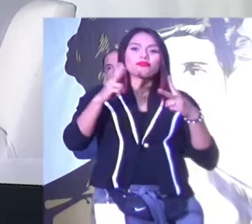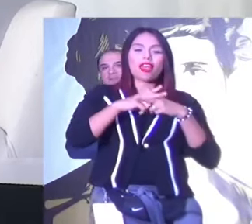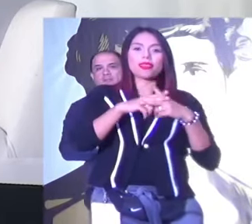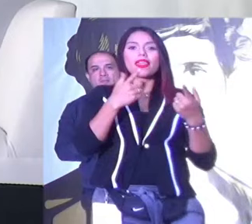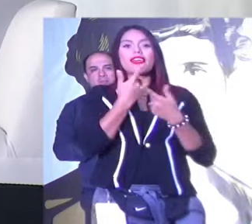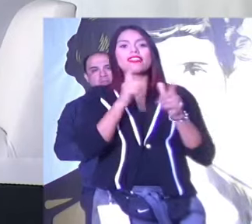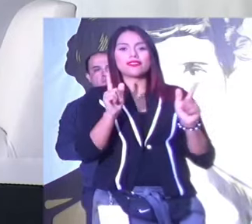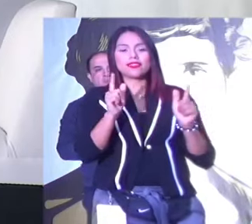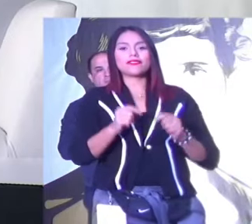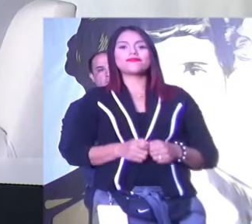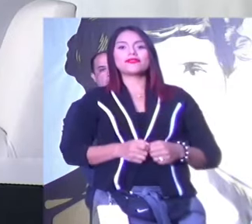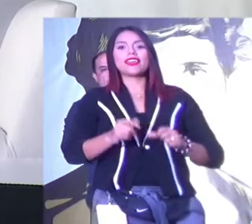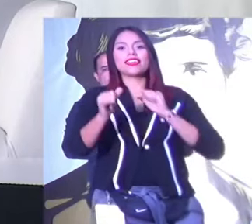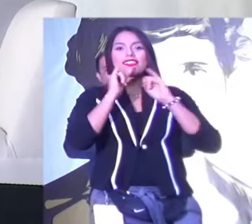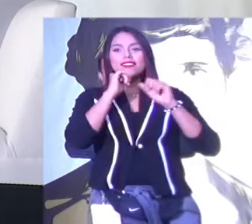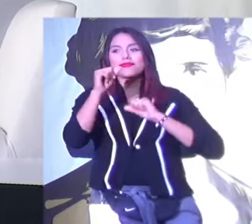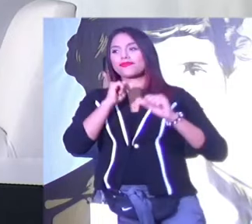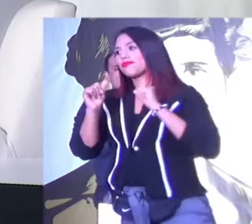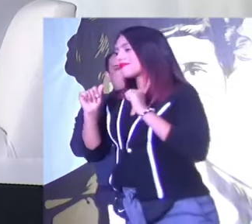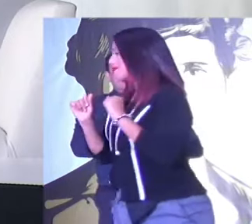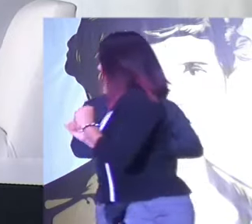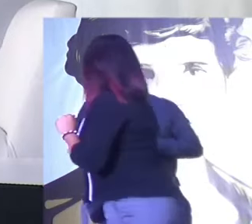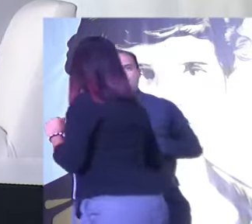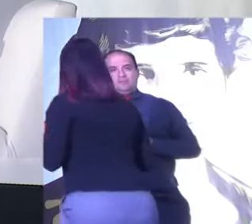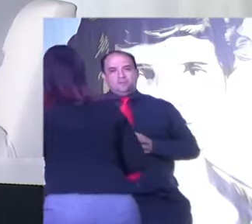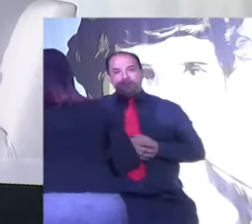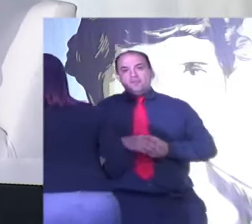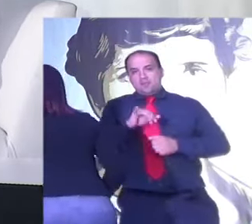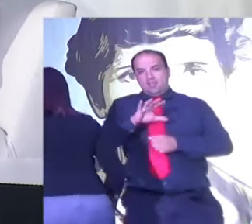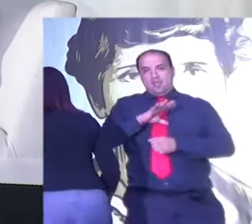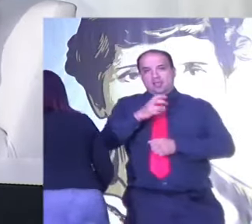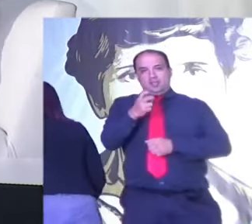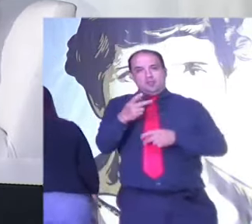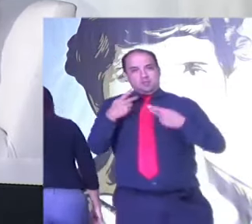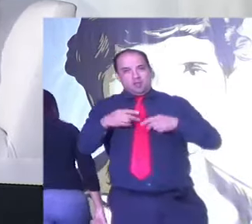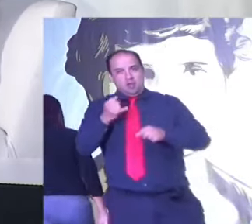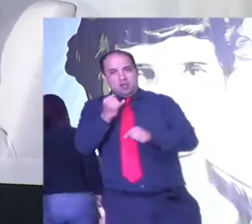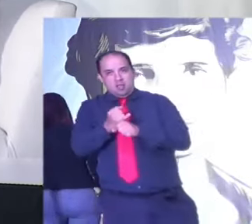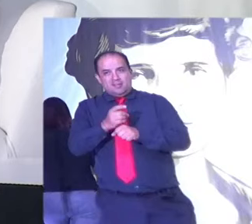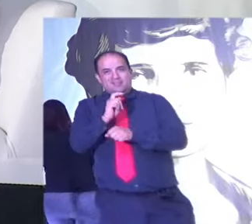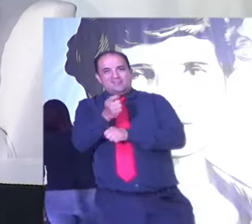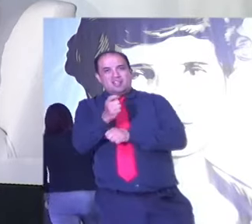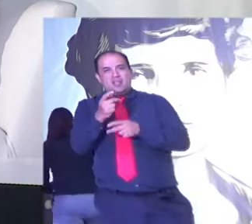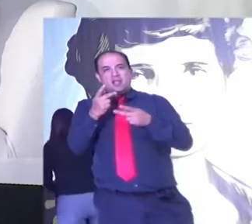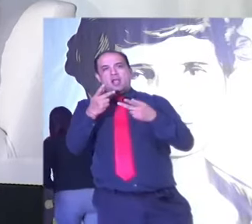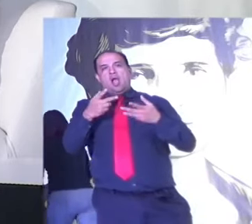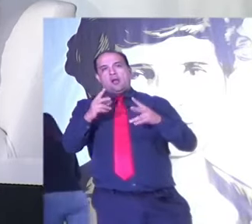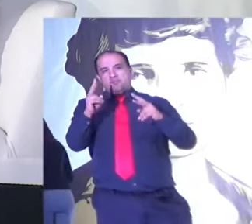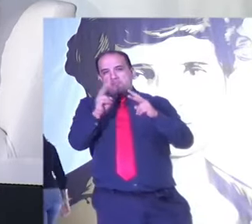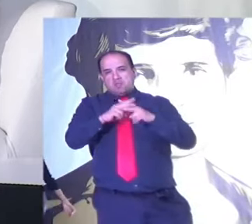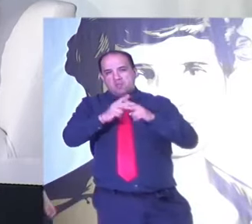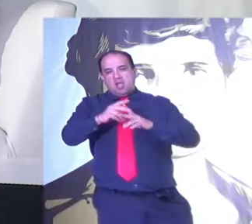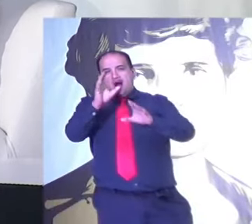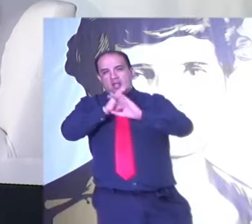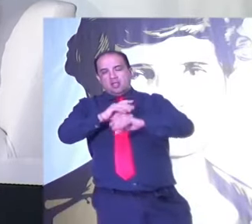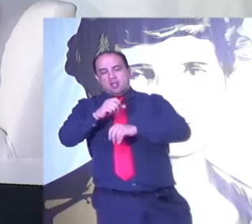¿no? Entonces, no sé si existe ese personaje, pero ese creo que sería el luchador cantante, un personaje que yo estaría interesado en escribir,